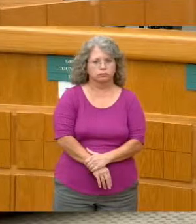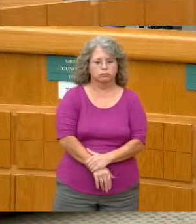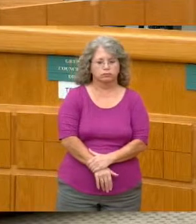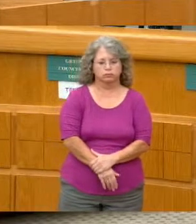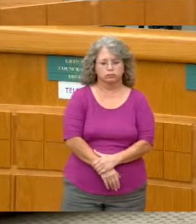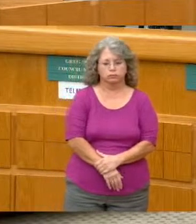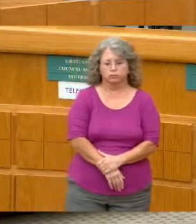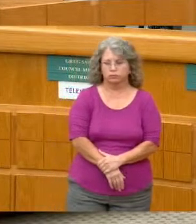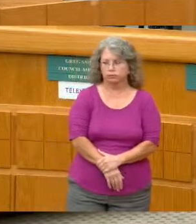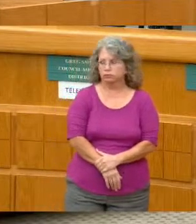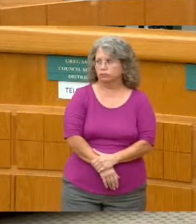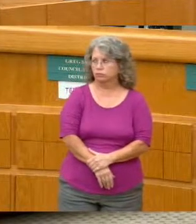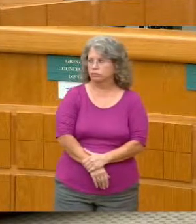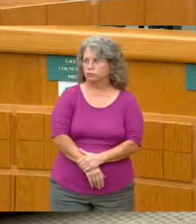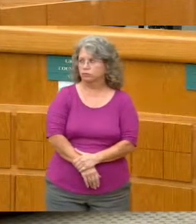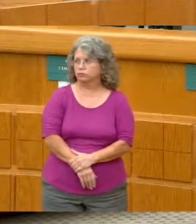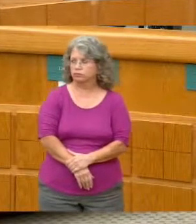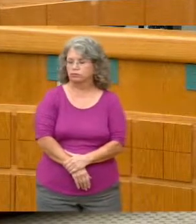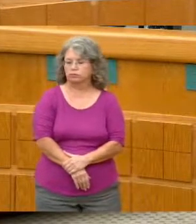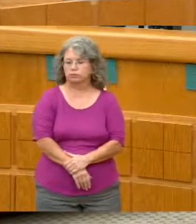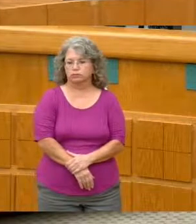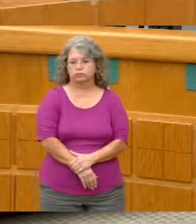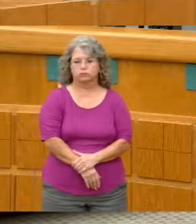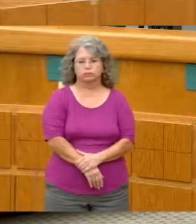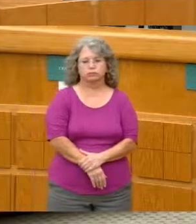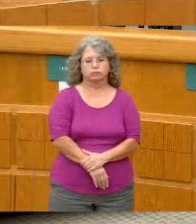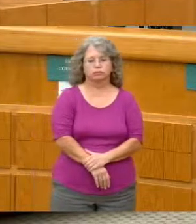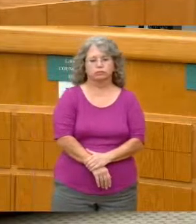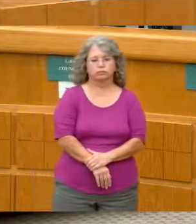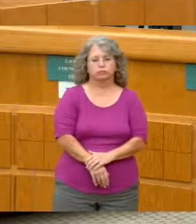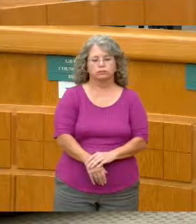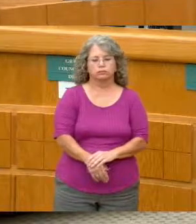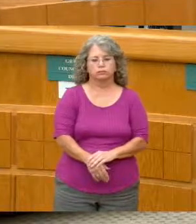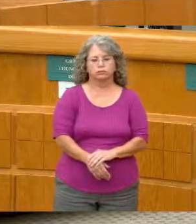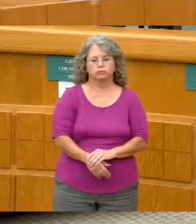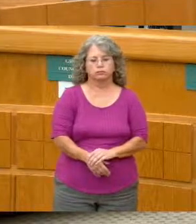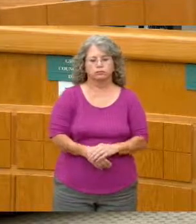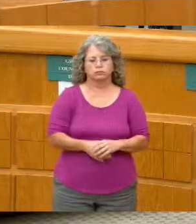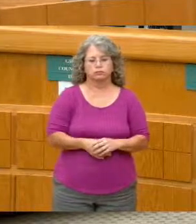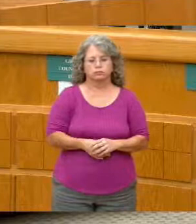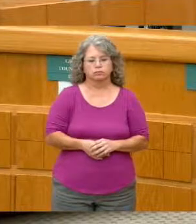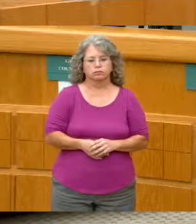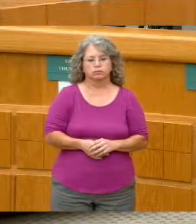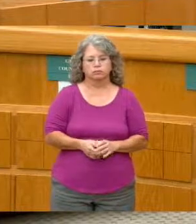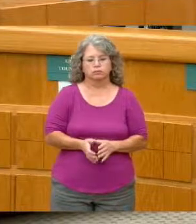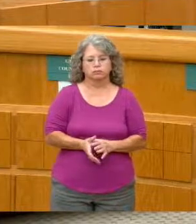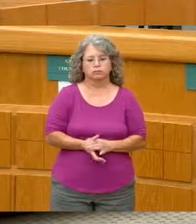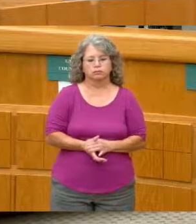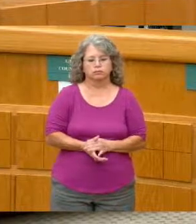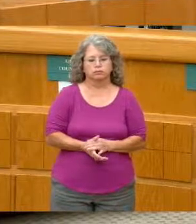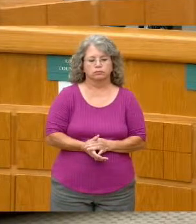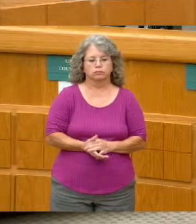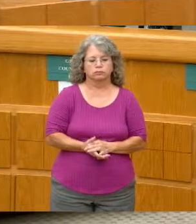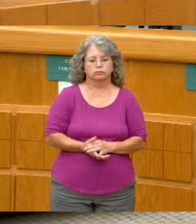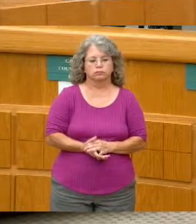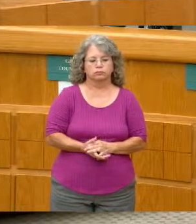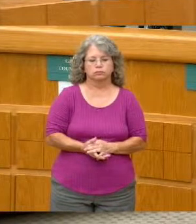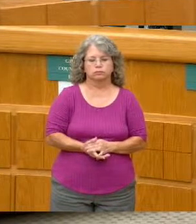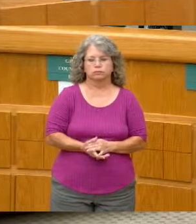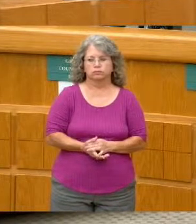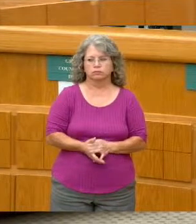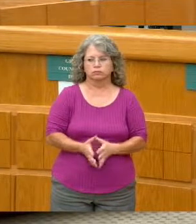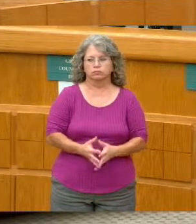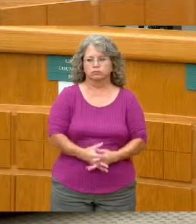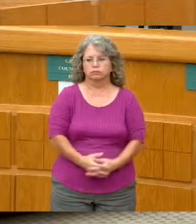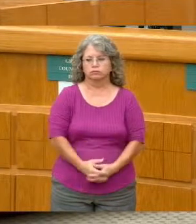usted se ha recuperado del virus, entonces cuenta con esos anticuerpos, los cuales pueden ser utilizados en el tratamiento de las personas que aún